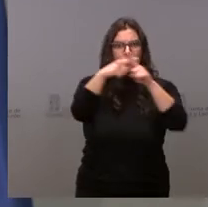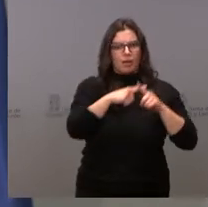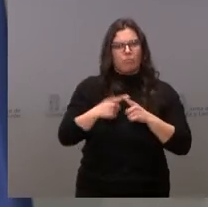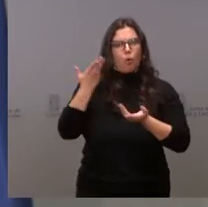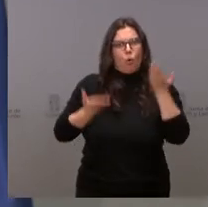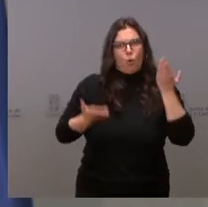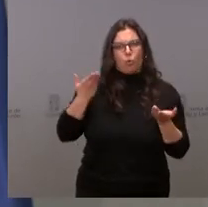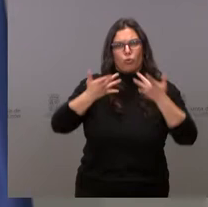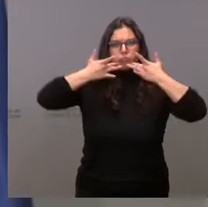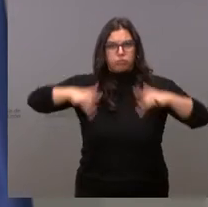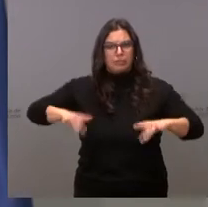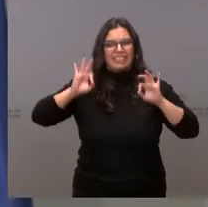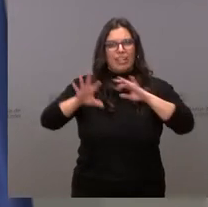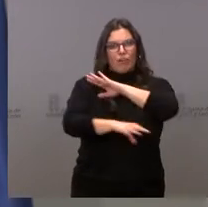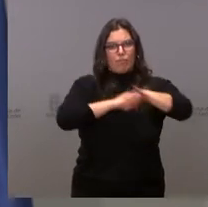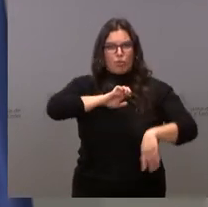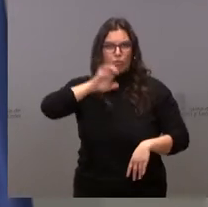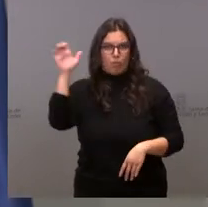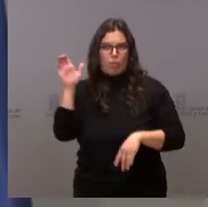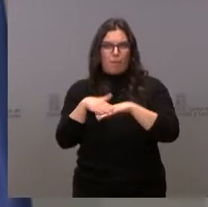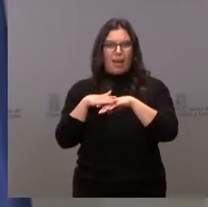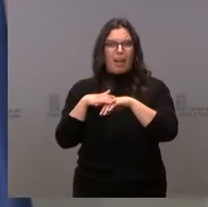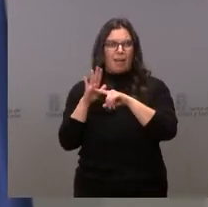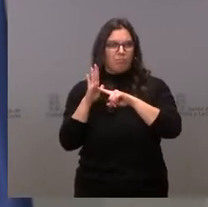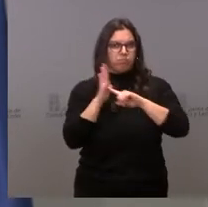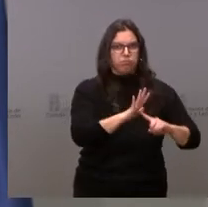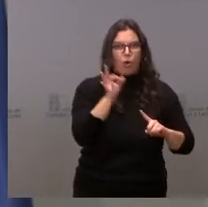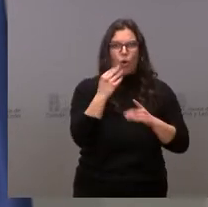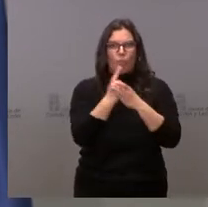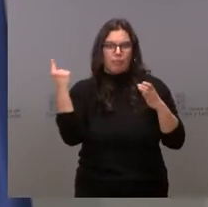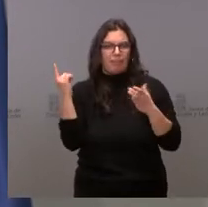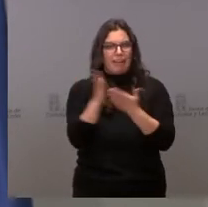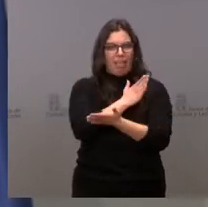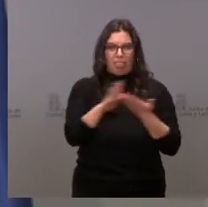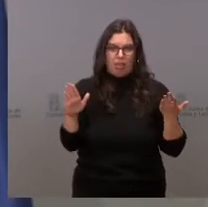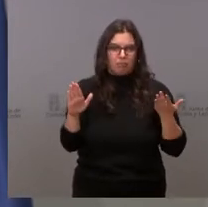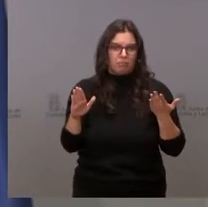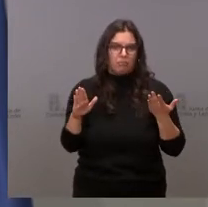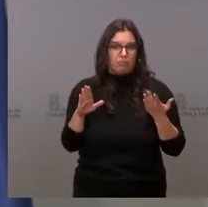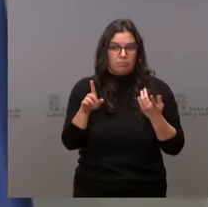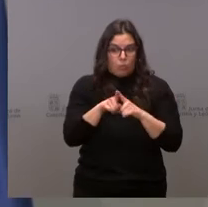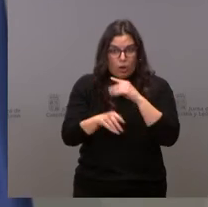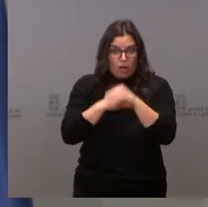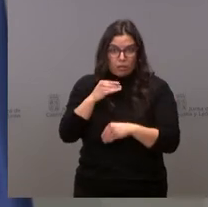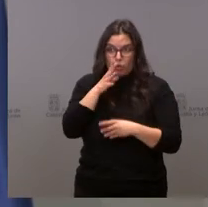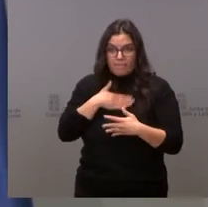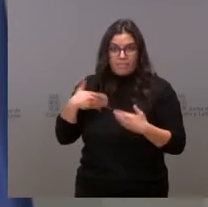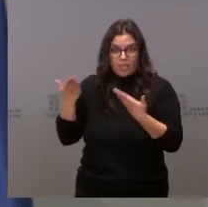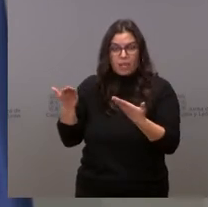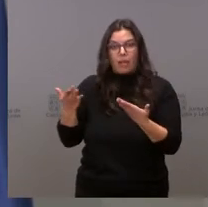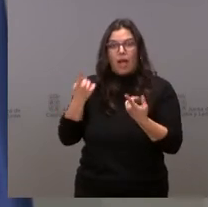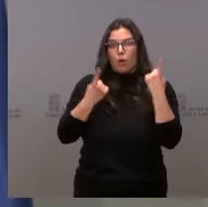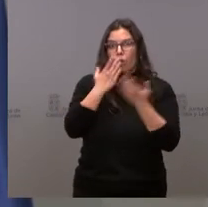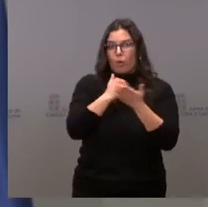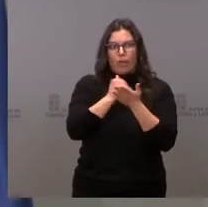de los fondos europeos sin exclusiones a ninguna comunidad autónoma como se ha producido en este caso donde se ha excluido algunas